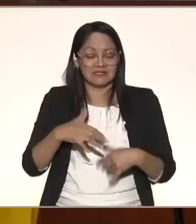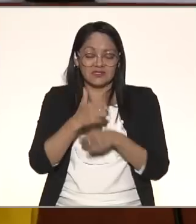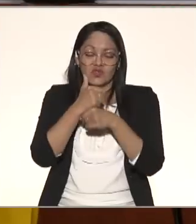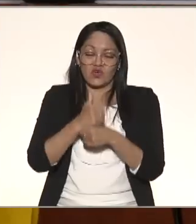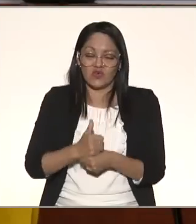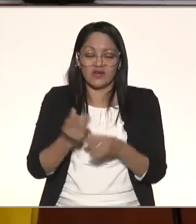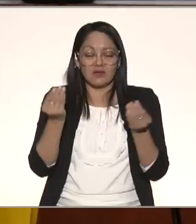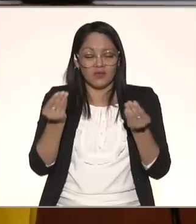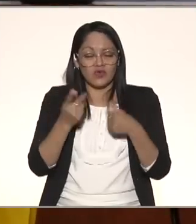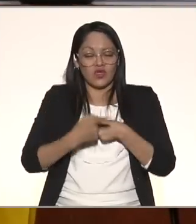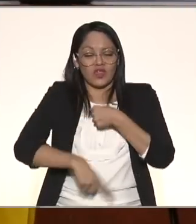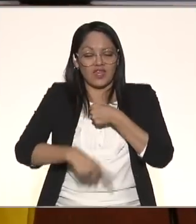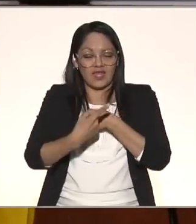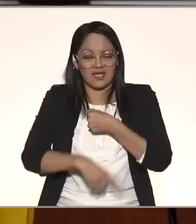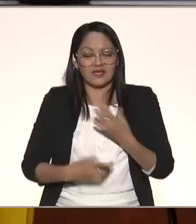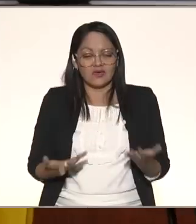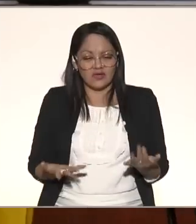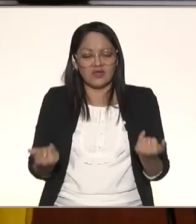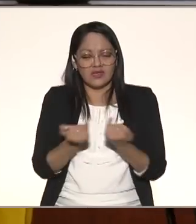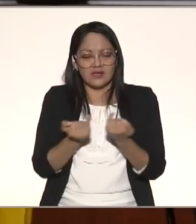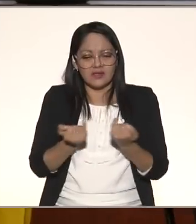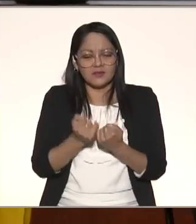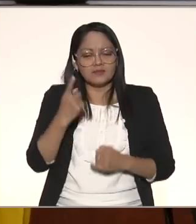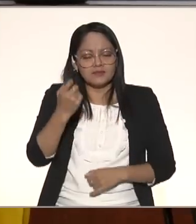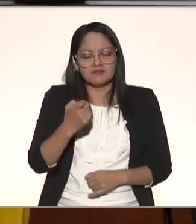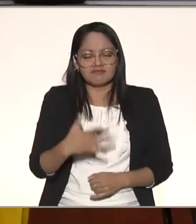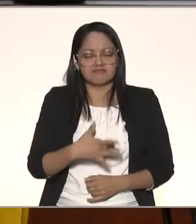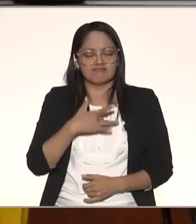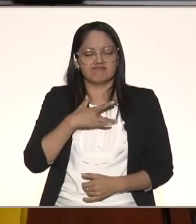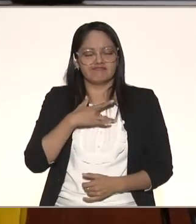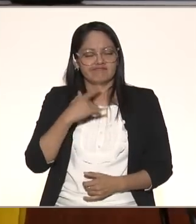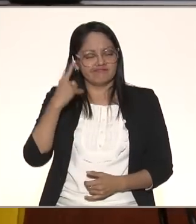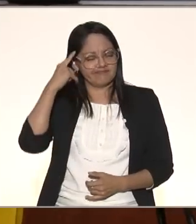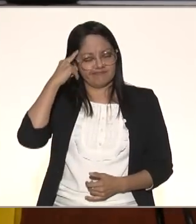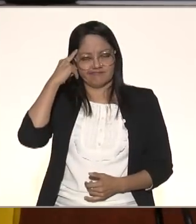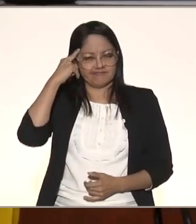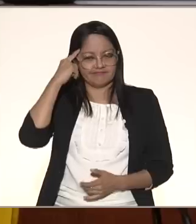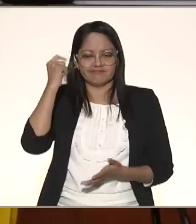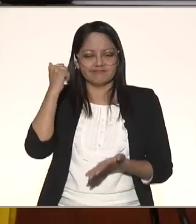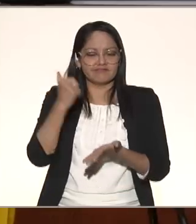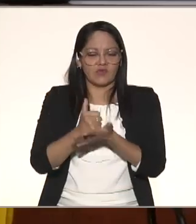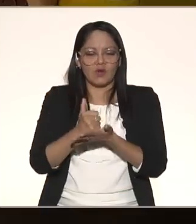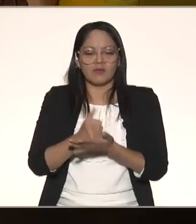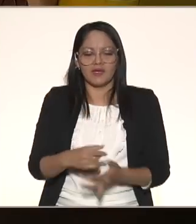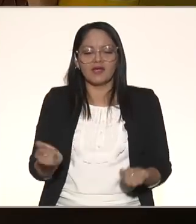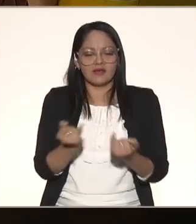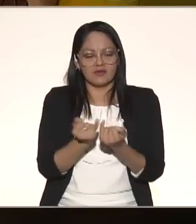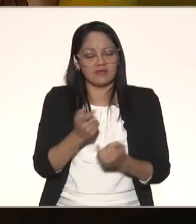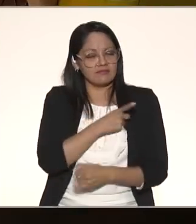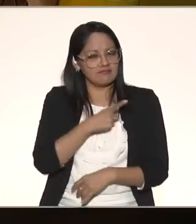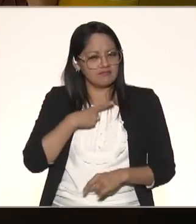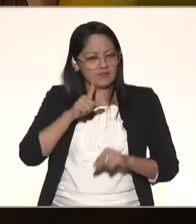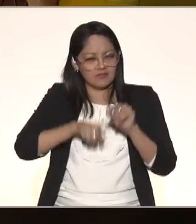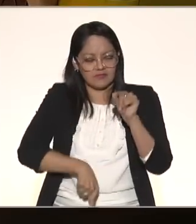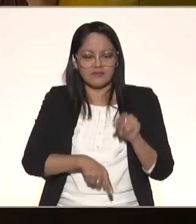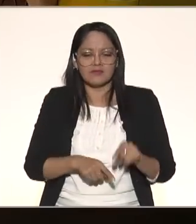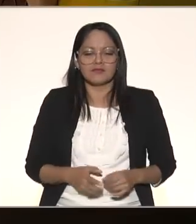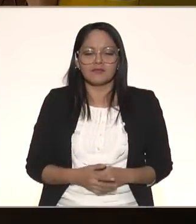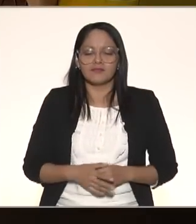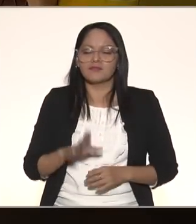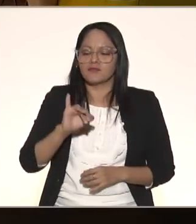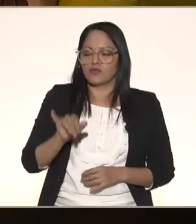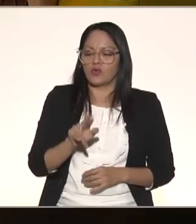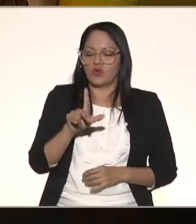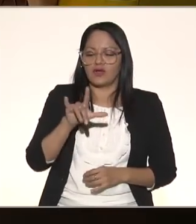y es esta huella que tenemos que quitarnos muchas mujeres muchas mujeres Julia